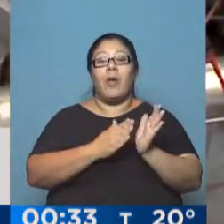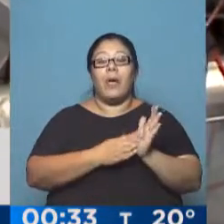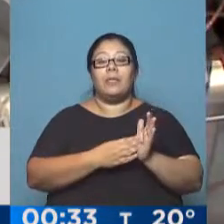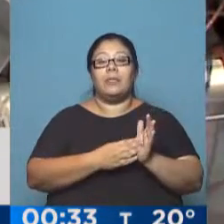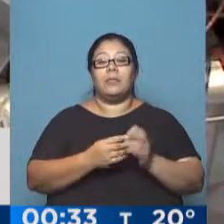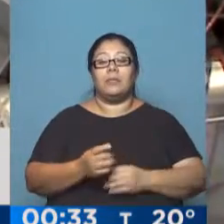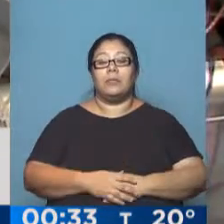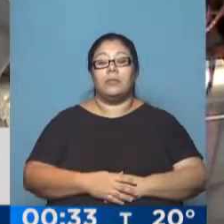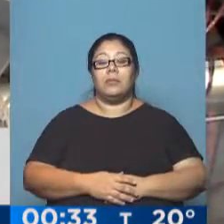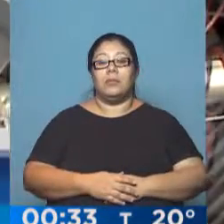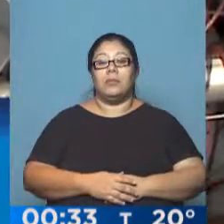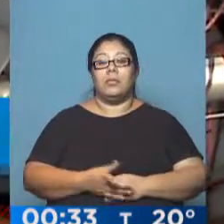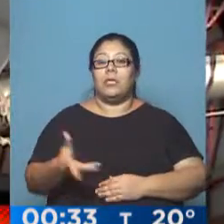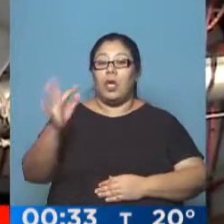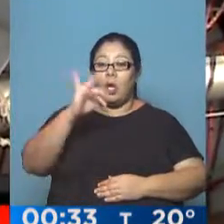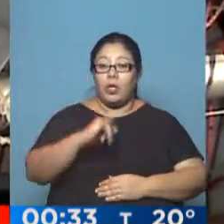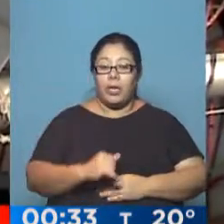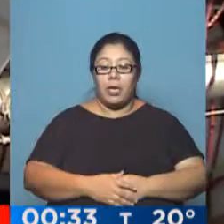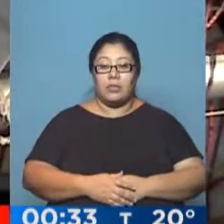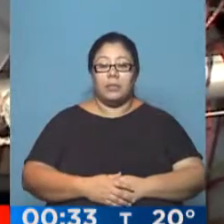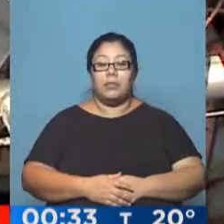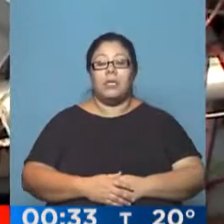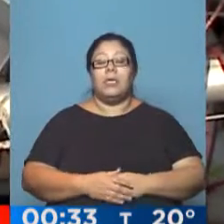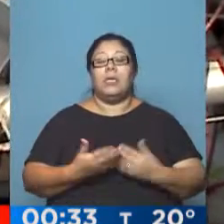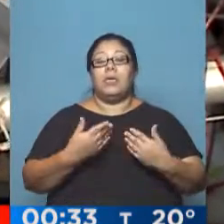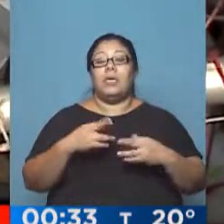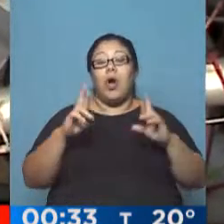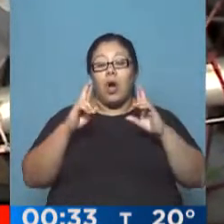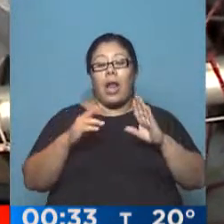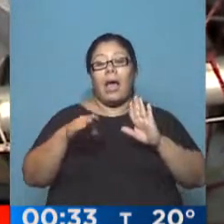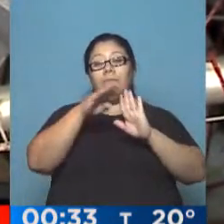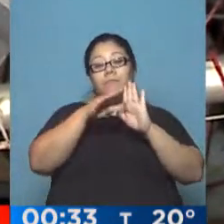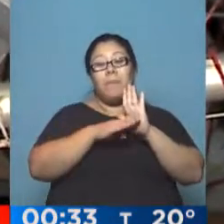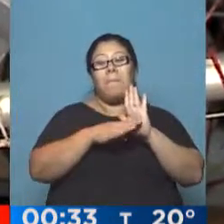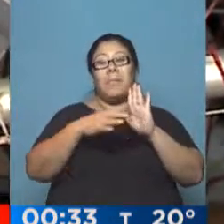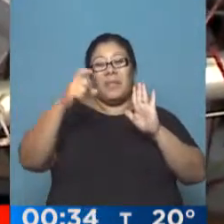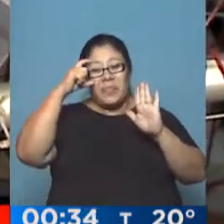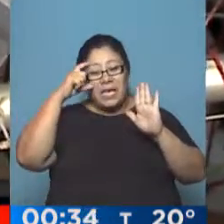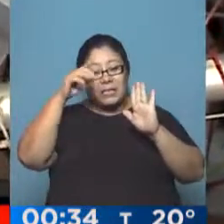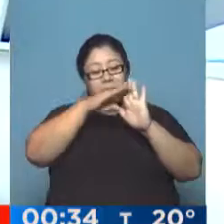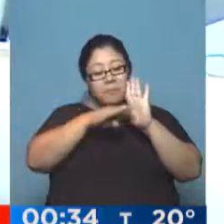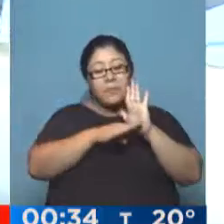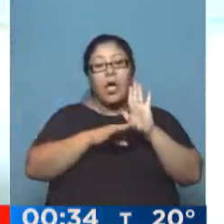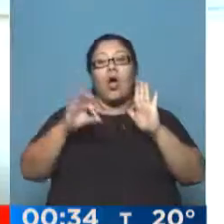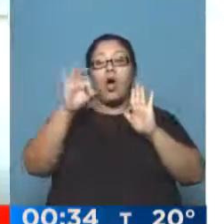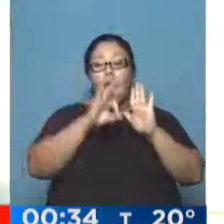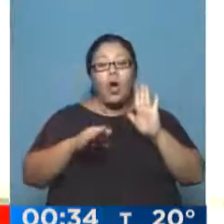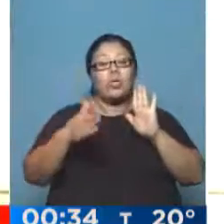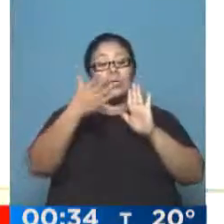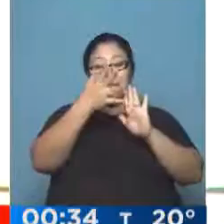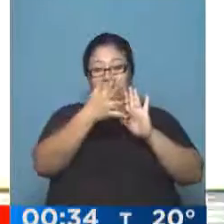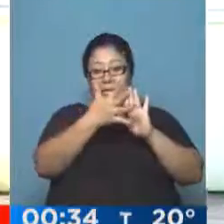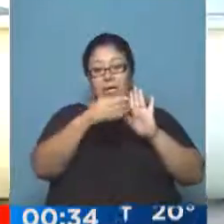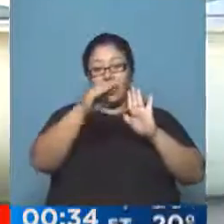los días a día, estar entre los 10 primeros, 5 como podamos, y bueno, y la general pues ya se